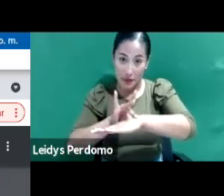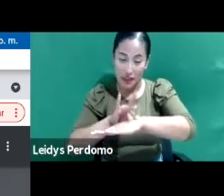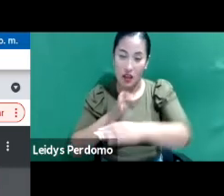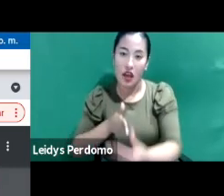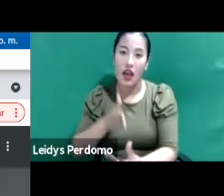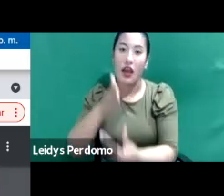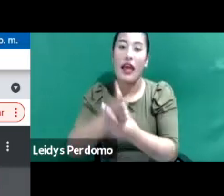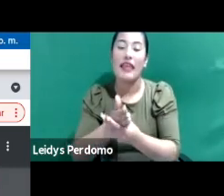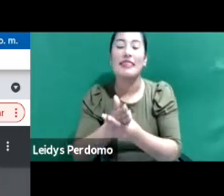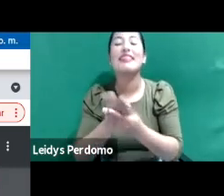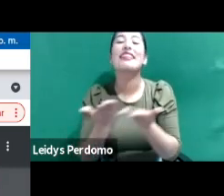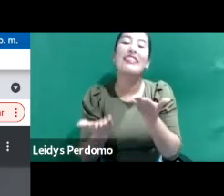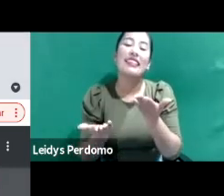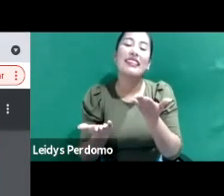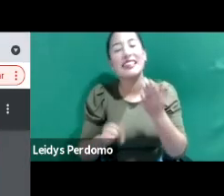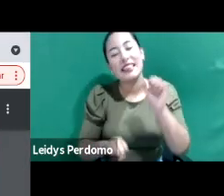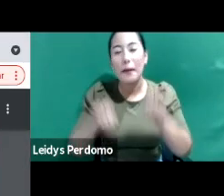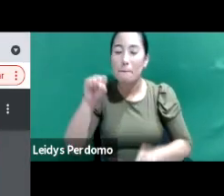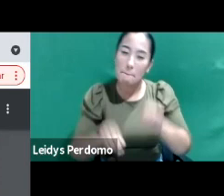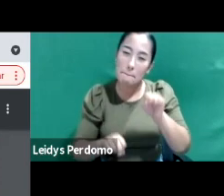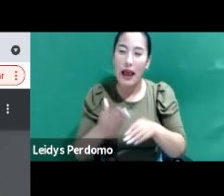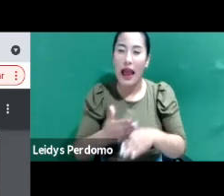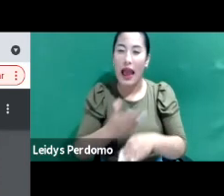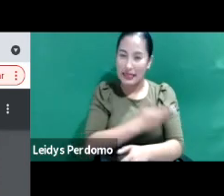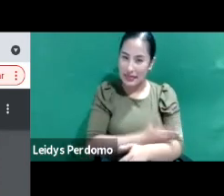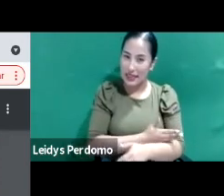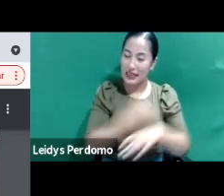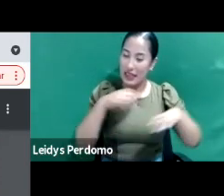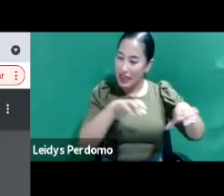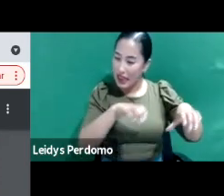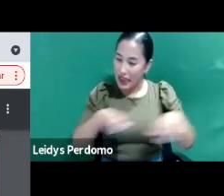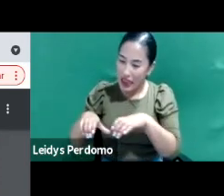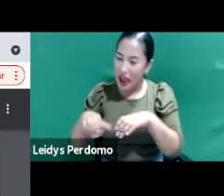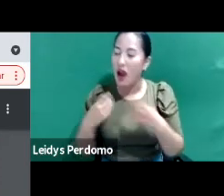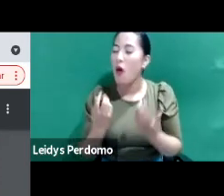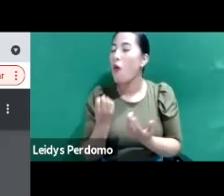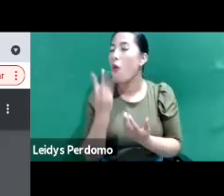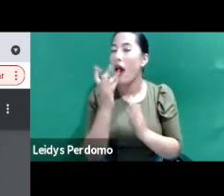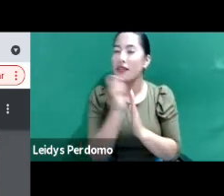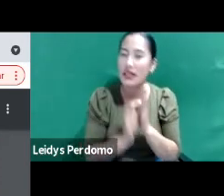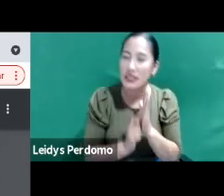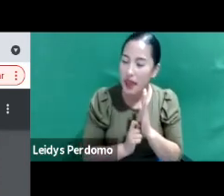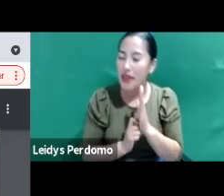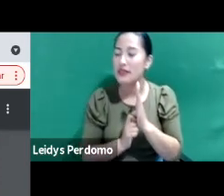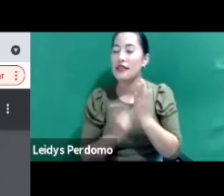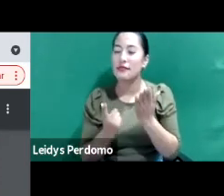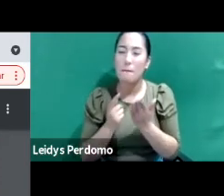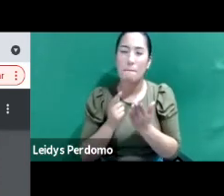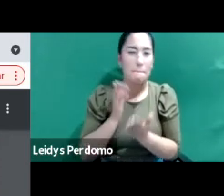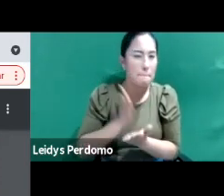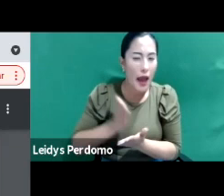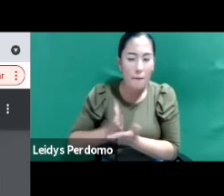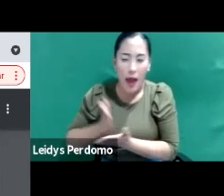les voy a explicar un poco qué es esto, la intensidad, la frecuencia, la latencia y la duración, pero digamos que con la